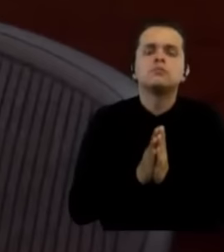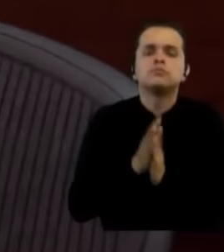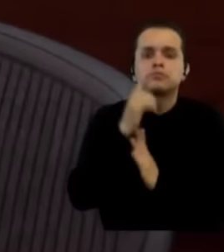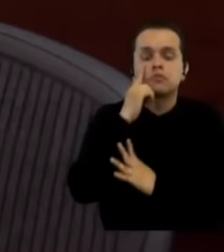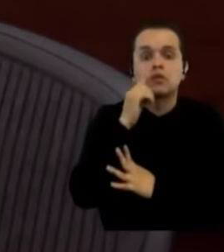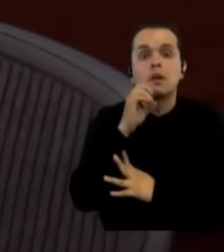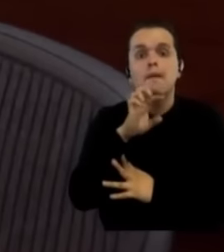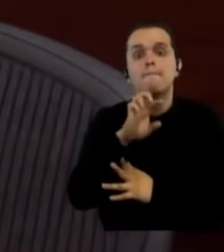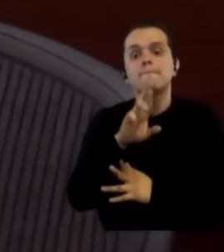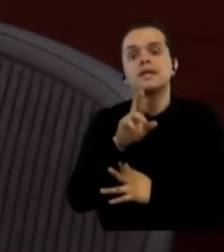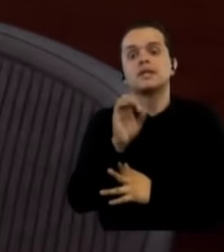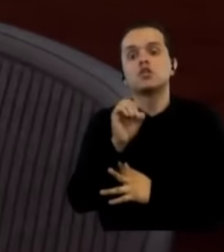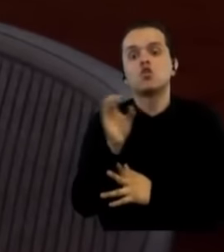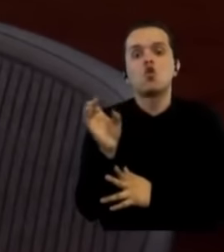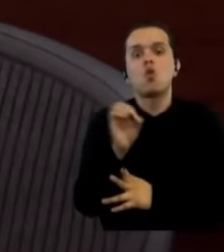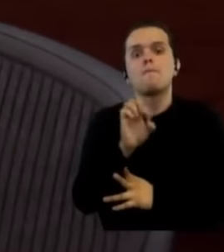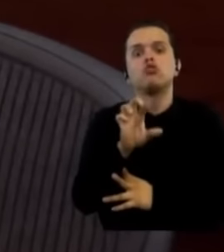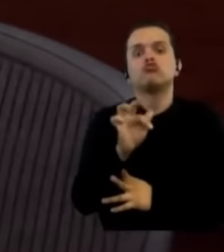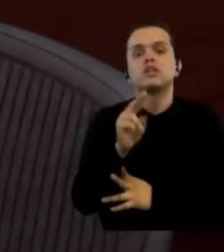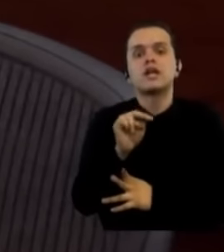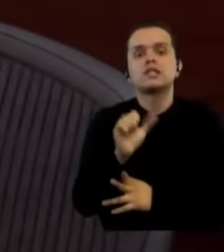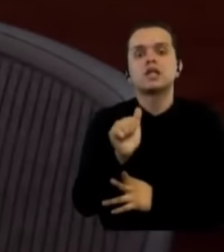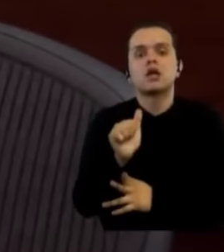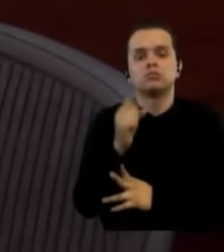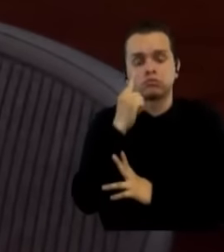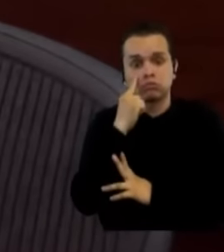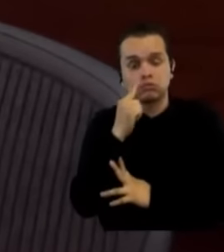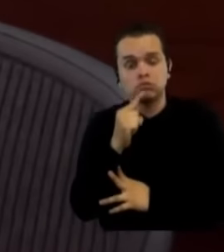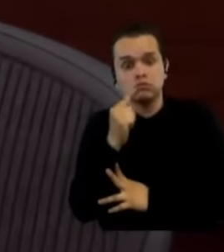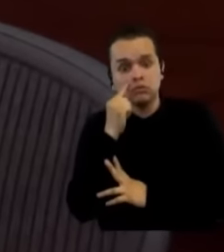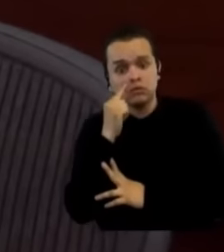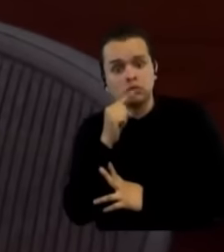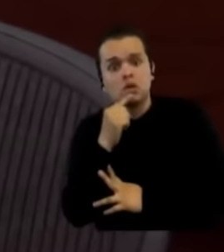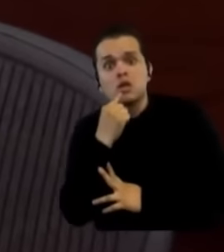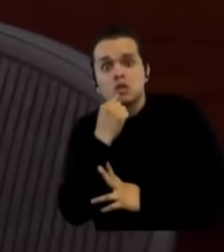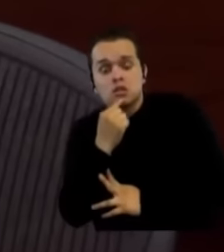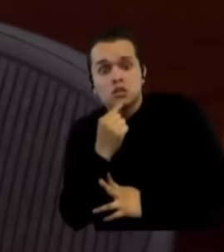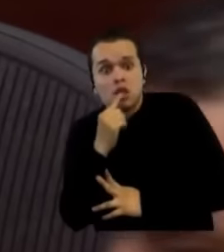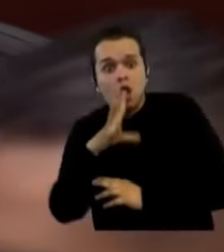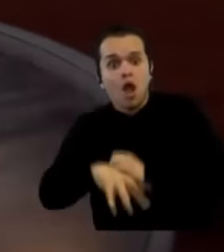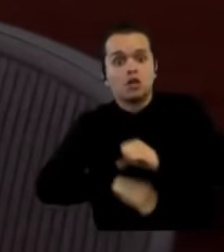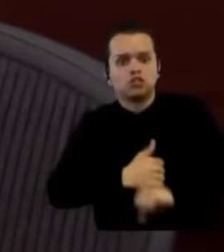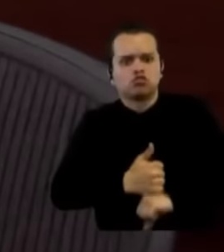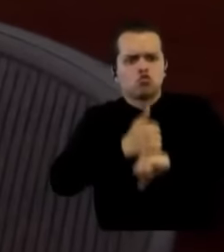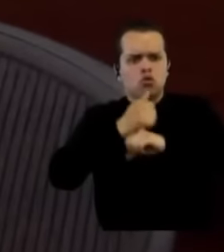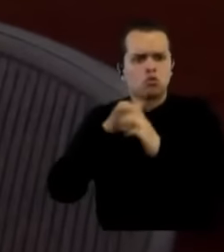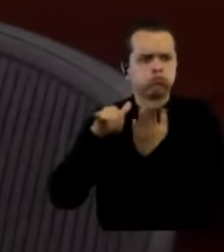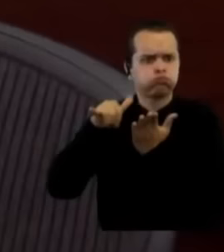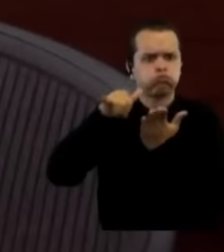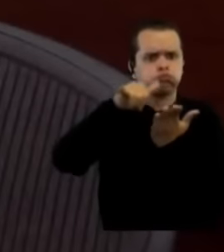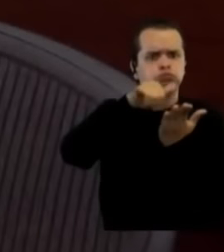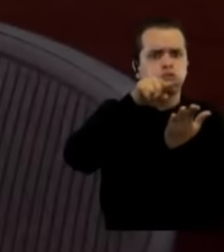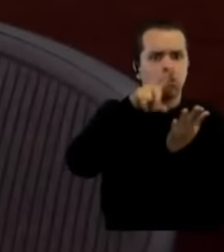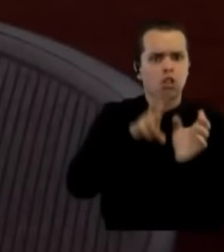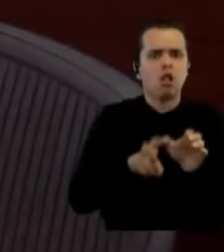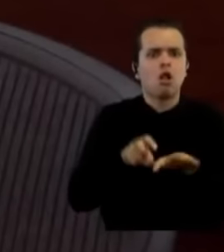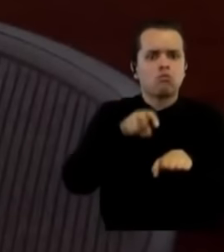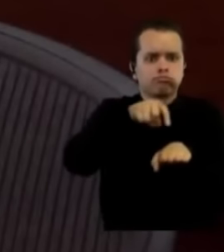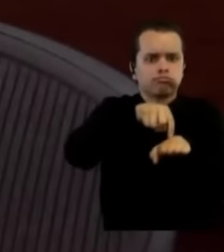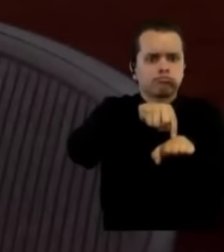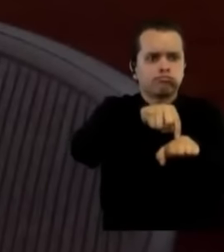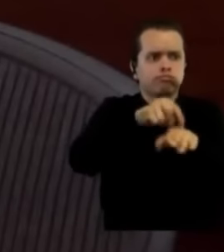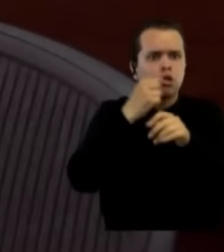con Pedro Contecha. Pedro Contecha, se dice que es el dueño del avión donde viajó Gustavo Petro